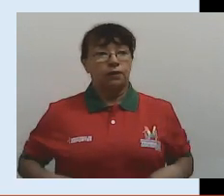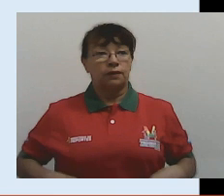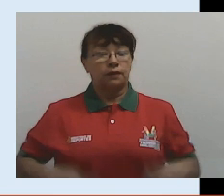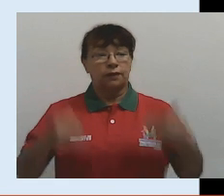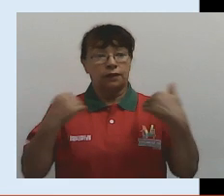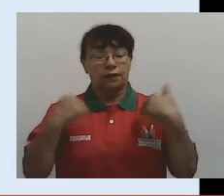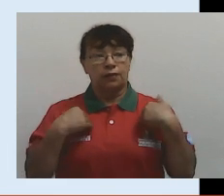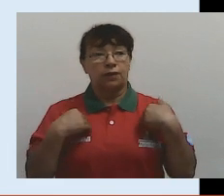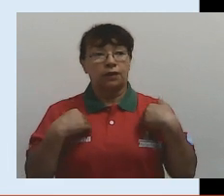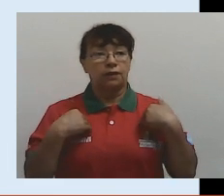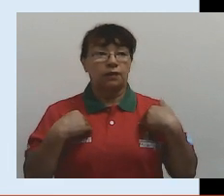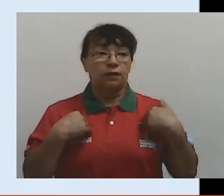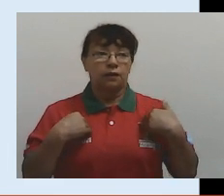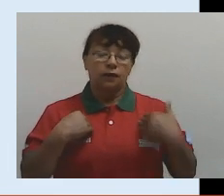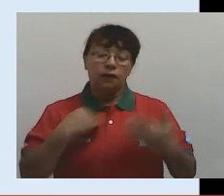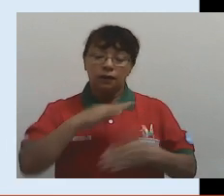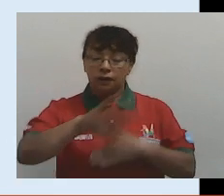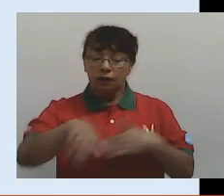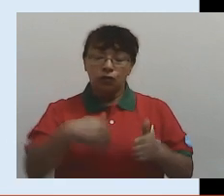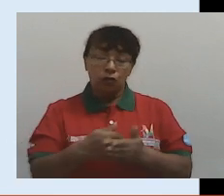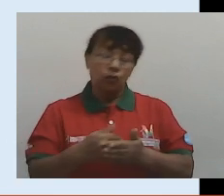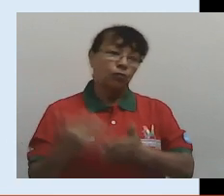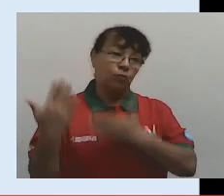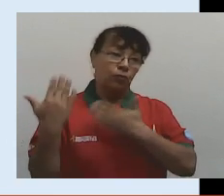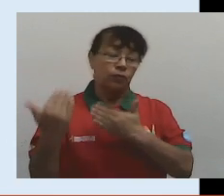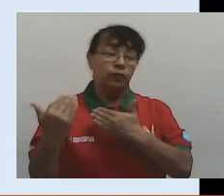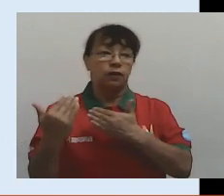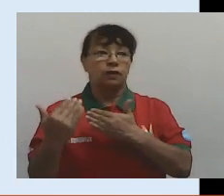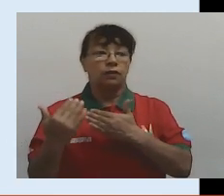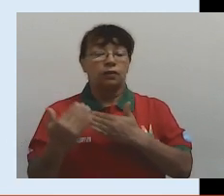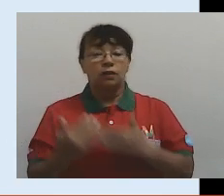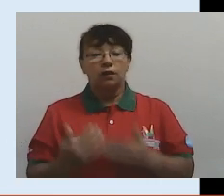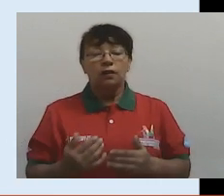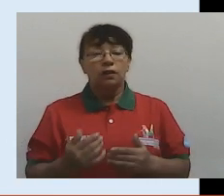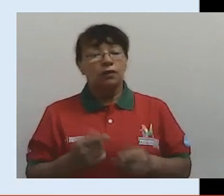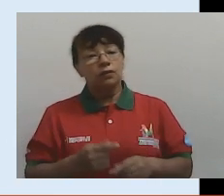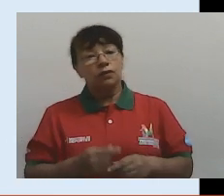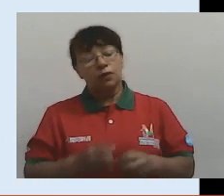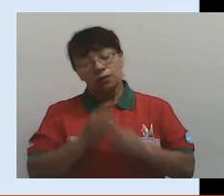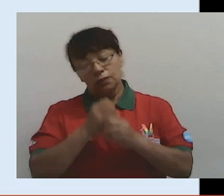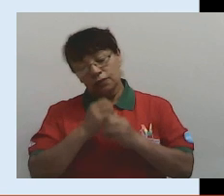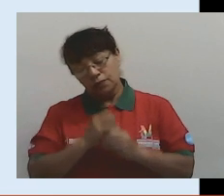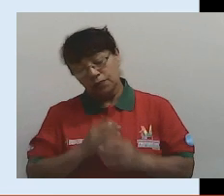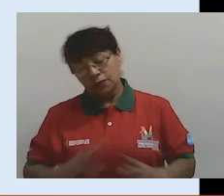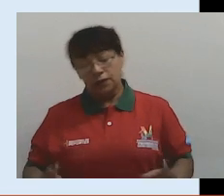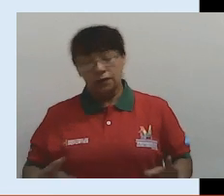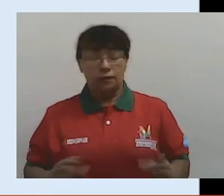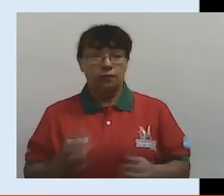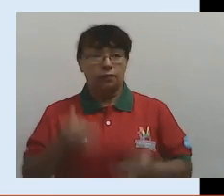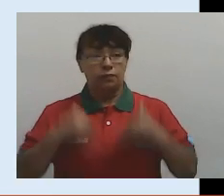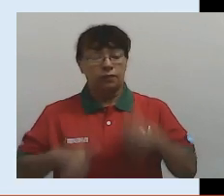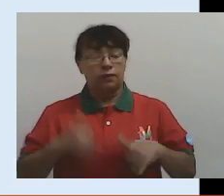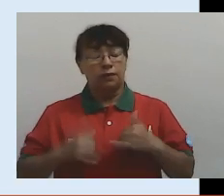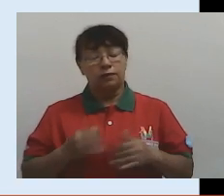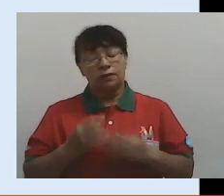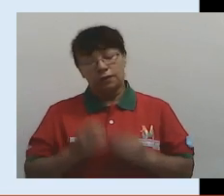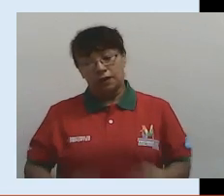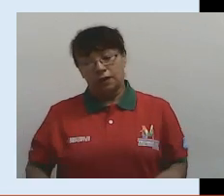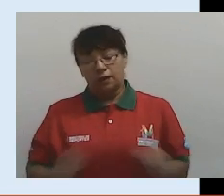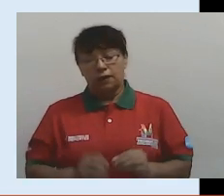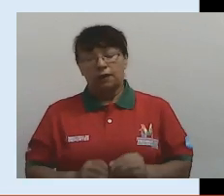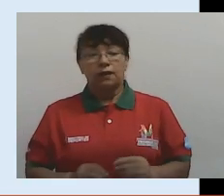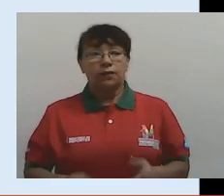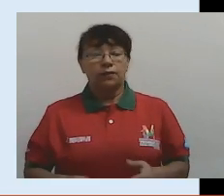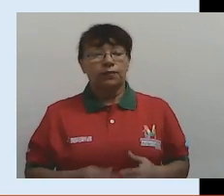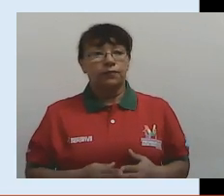serlo absolutamente en todo momento. Incluso cuando estoy perdiendo, hay que, ¿no?, ser alguien